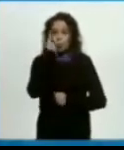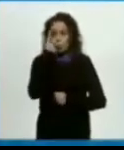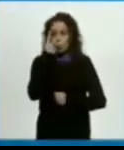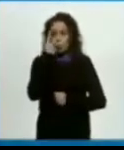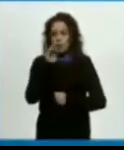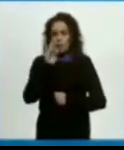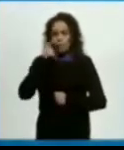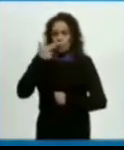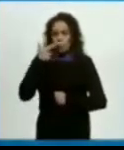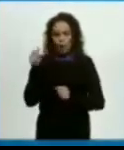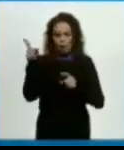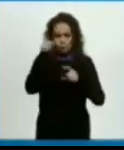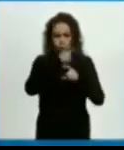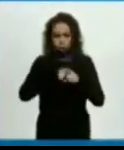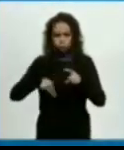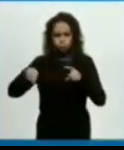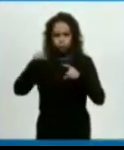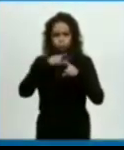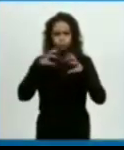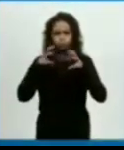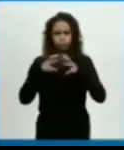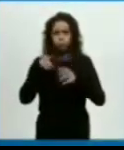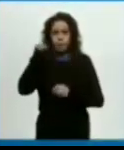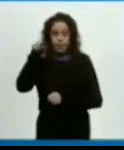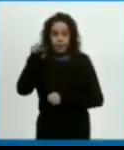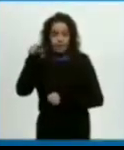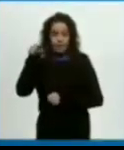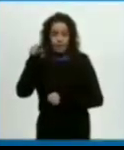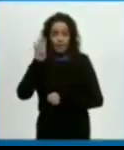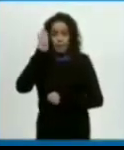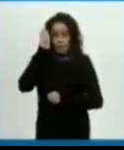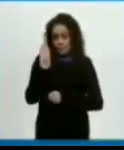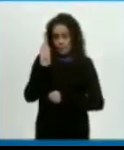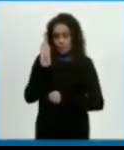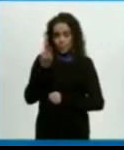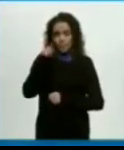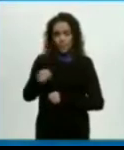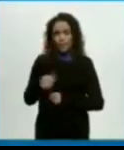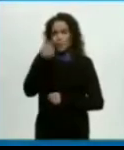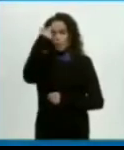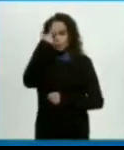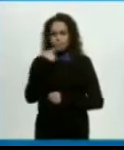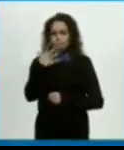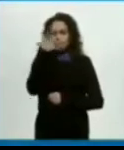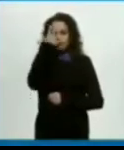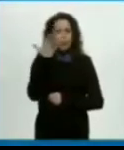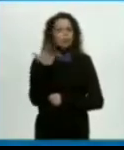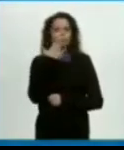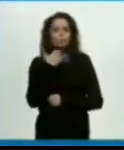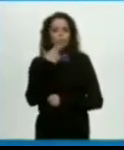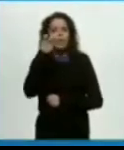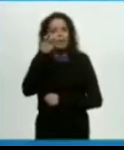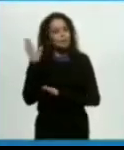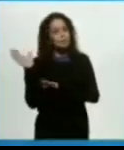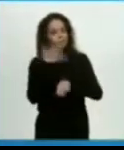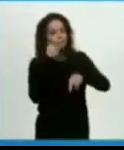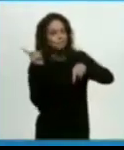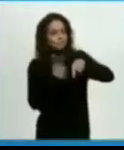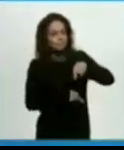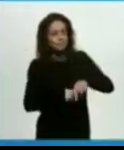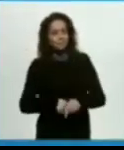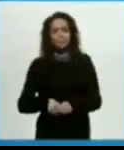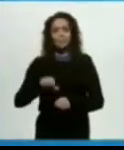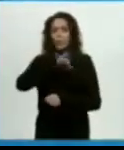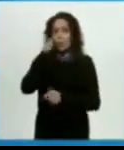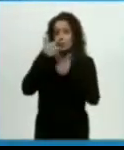que es redonda es la B. Entonces esta no tiene caras, por lo tanto la podemos descartar, el cilindro.